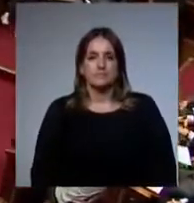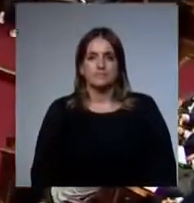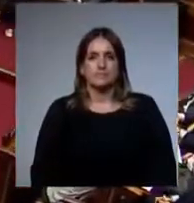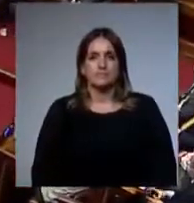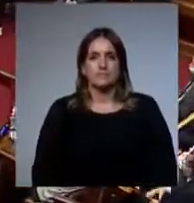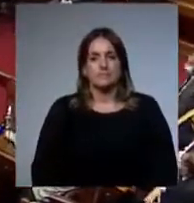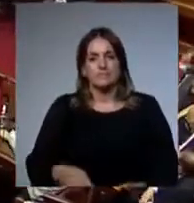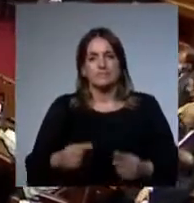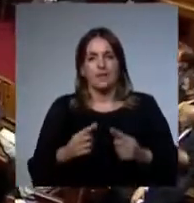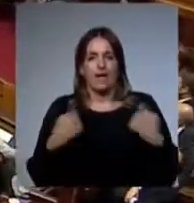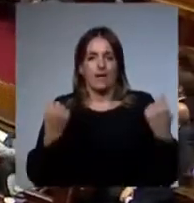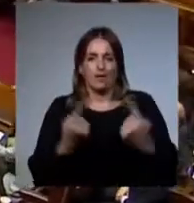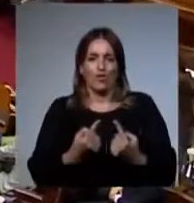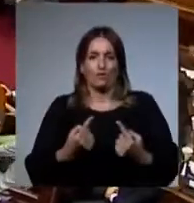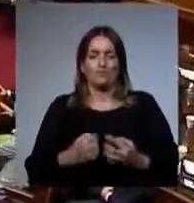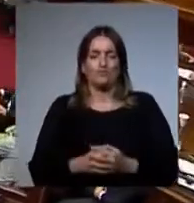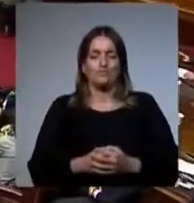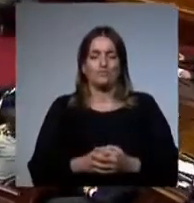Señores legisladores,